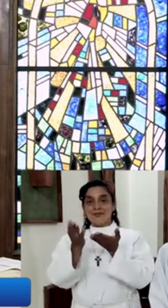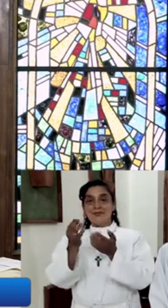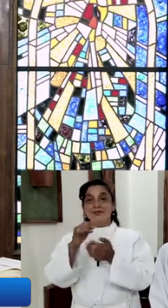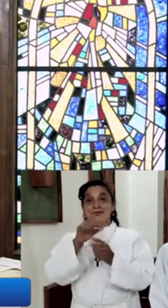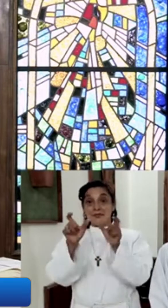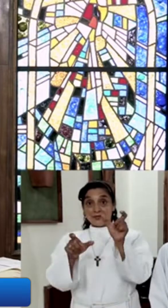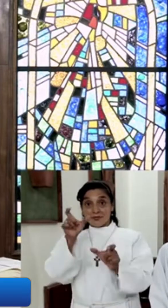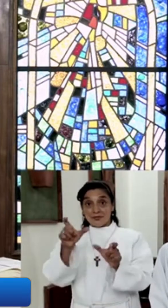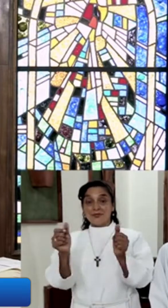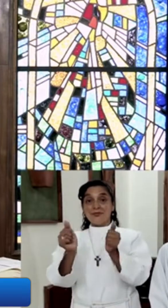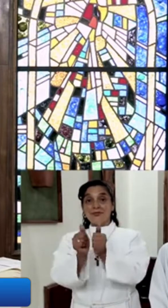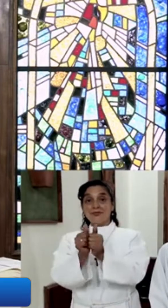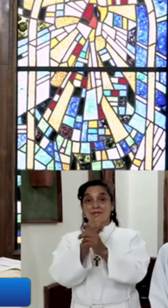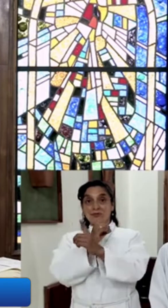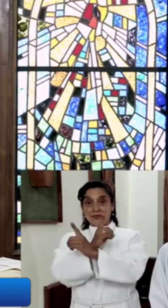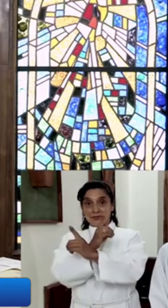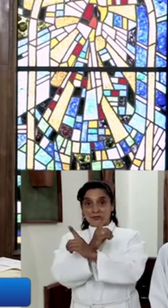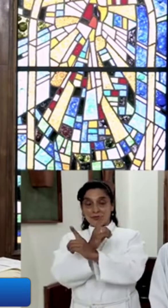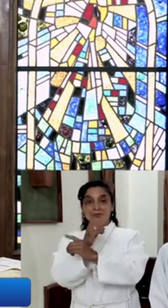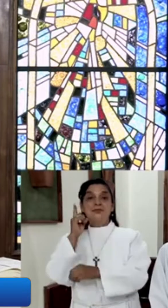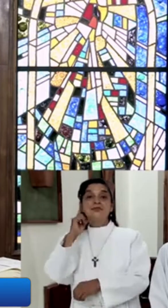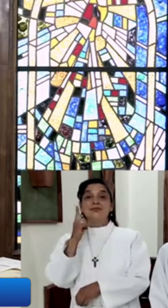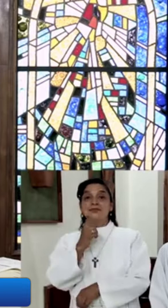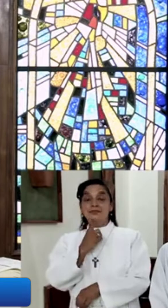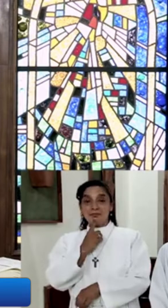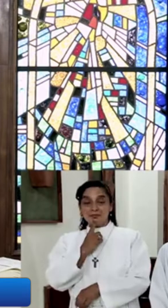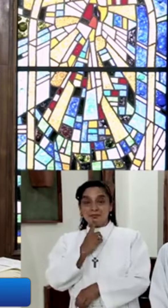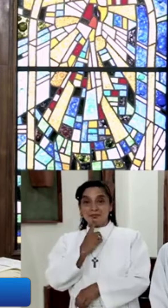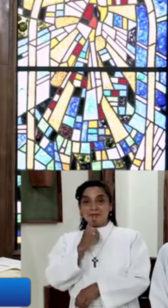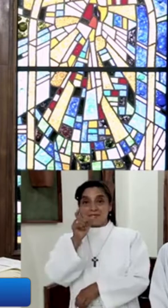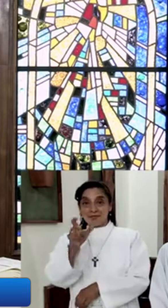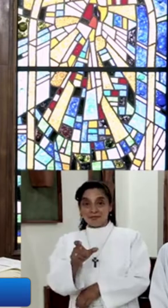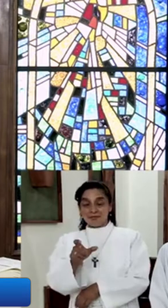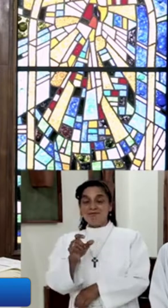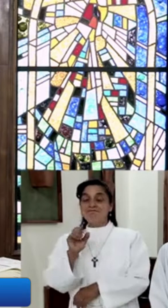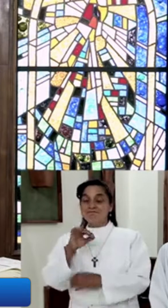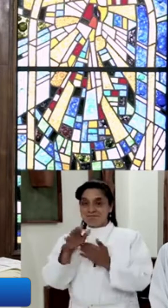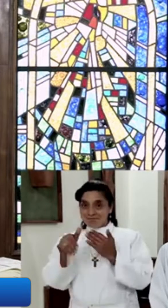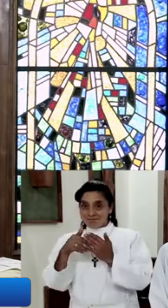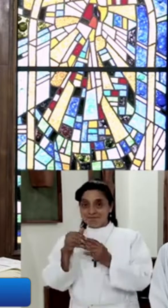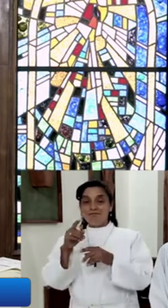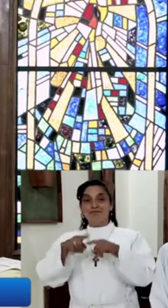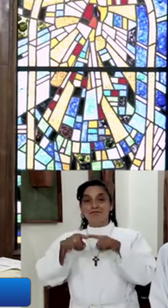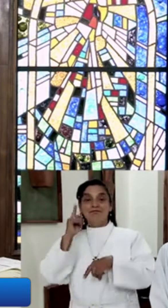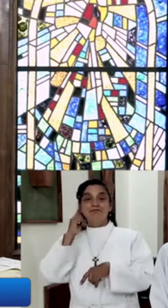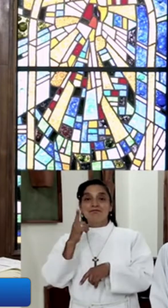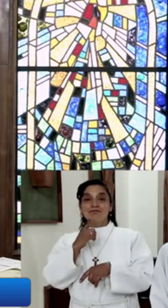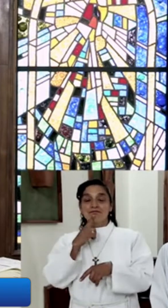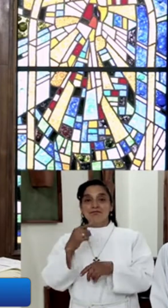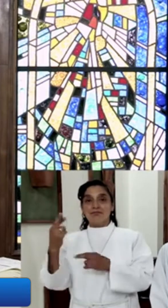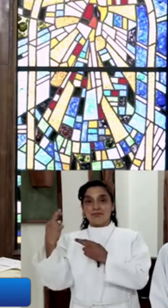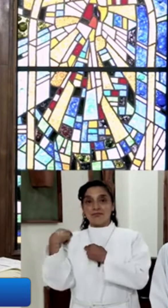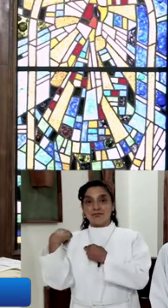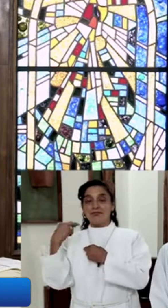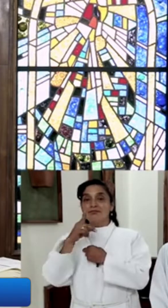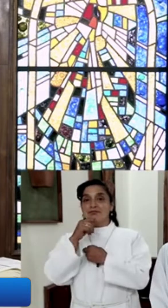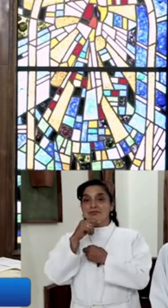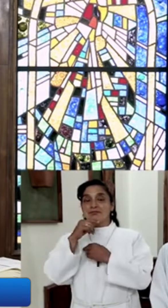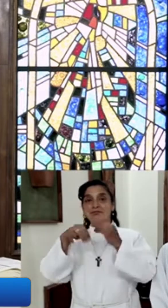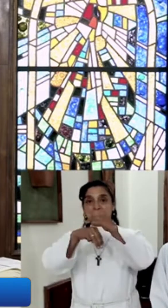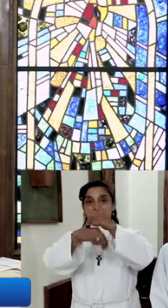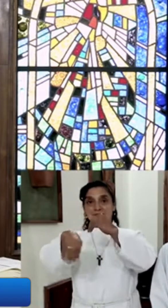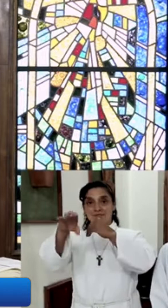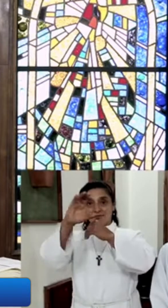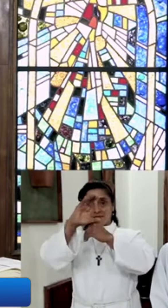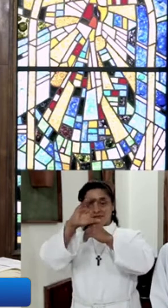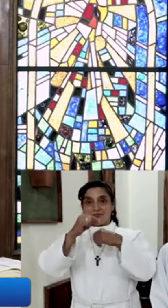las personas con discapacidad, las personas sordas, que lleva adelante la organización Mi Corazón